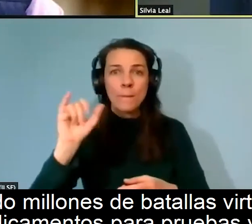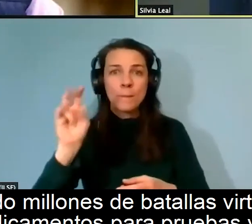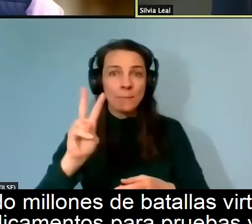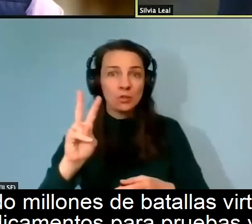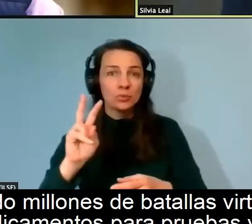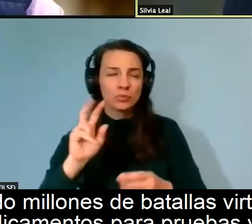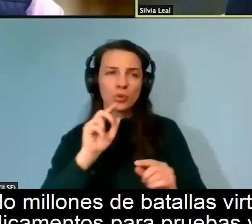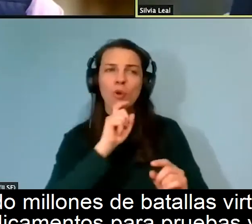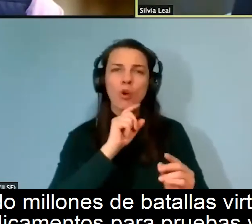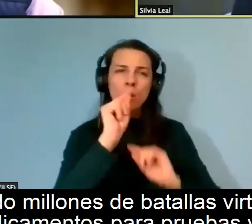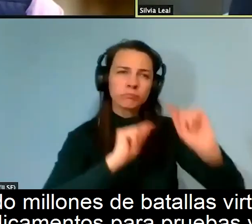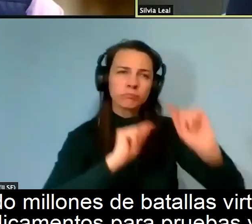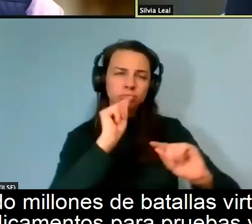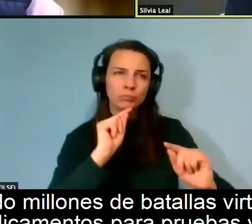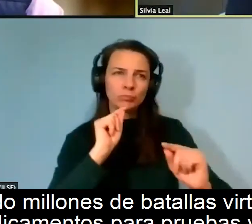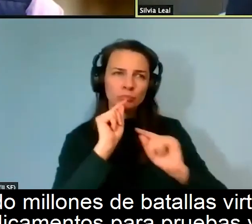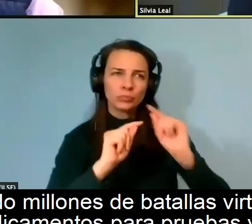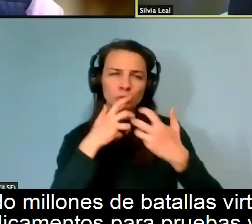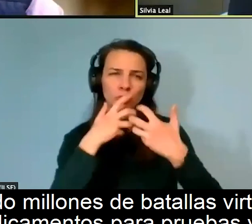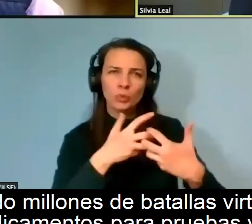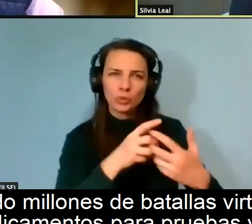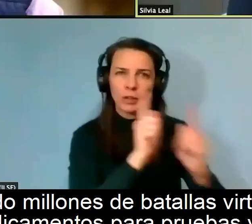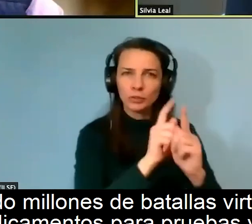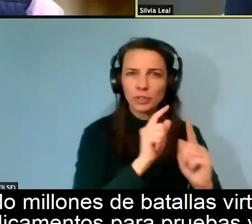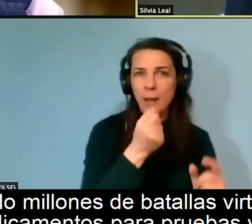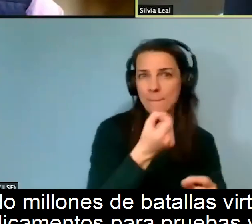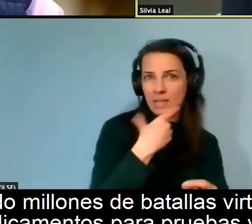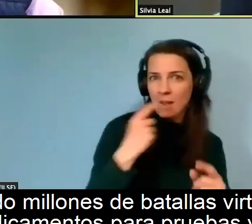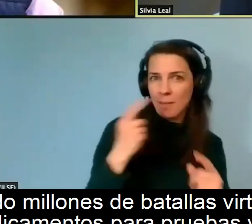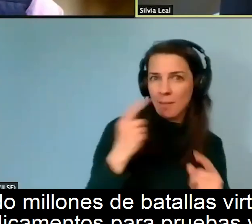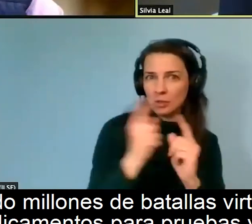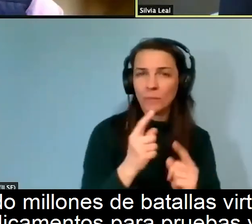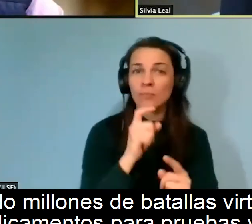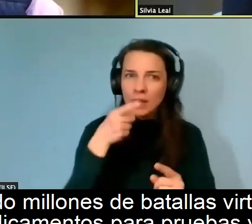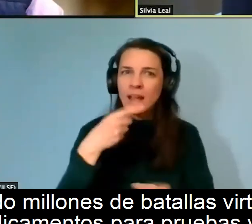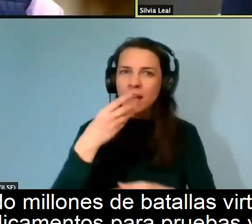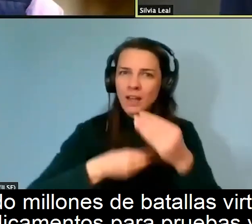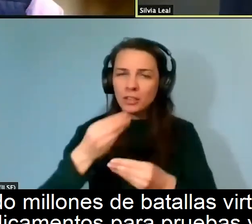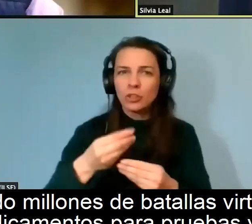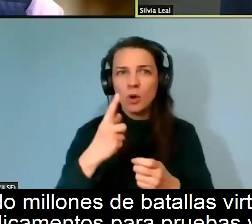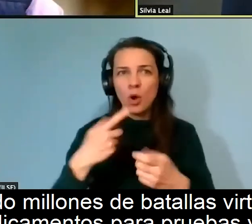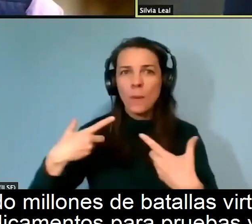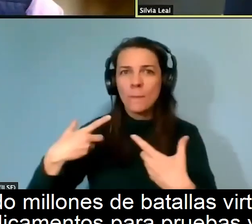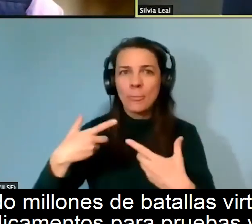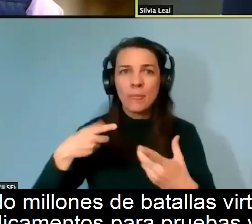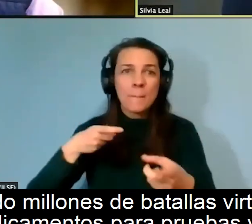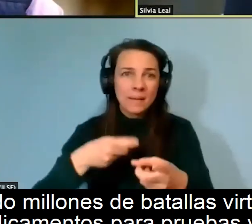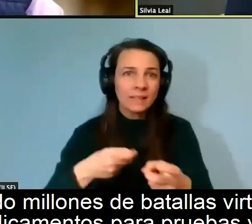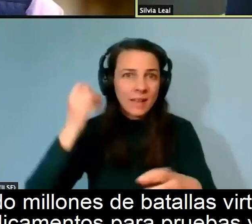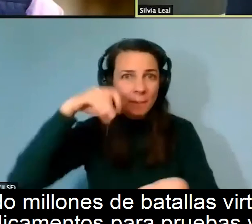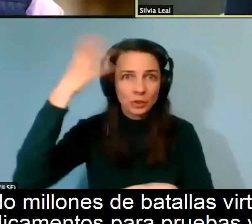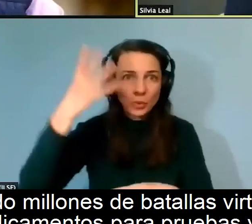millones y millones de batallas virtuales y es así como, de hecho, se están consiguiendo medicamentos, o al menos medicamentos para prueba, y ya hay en